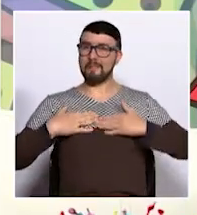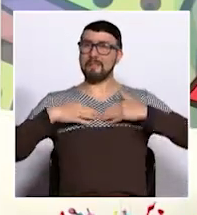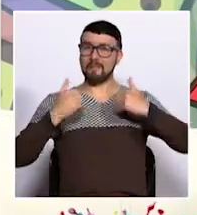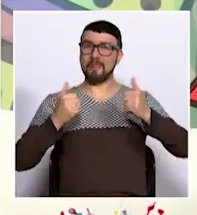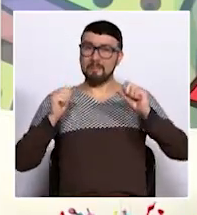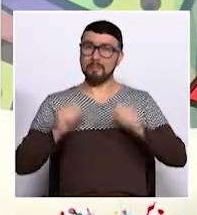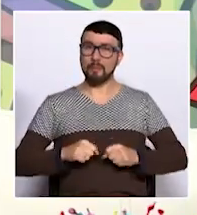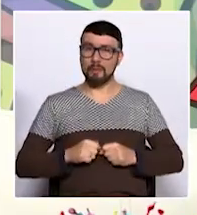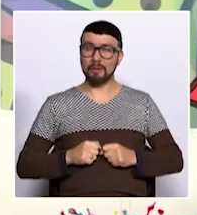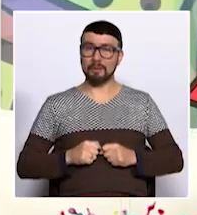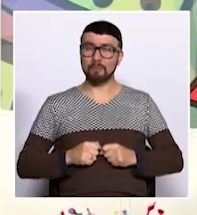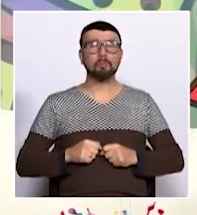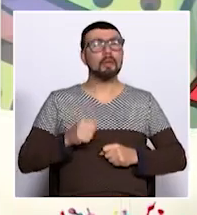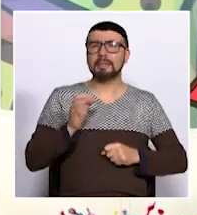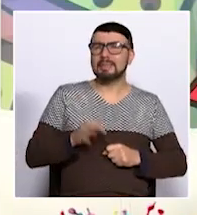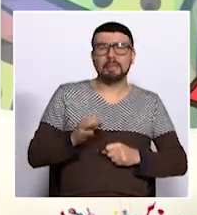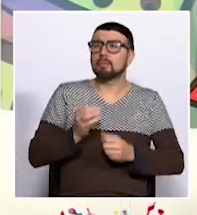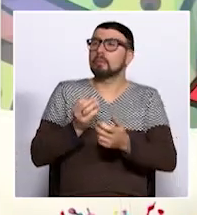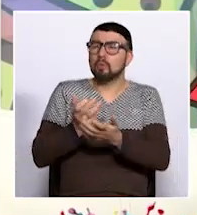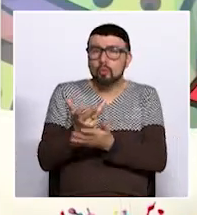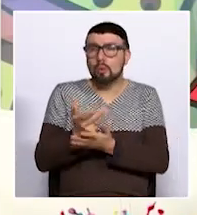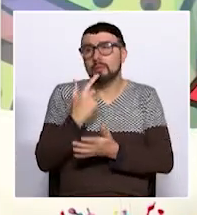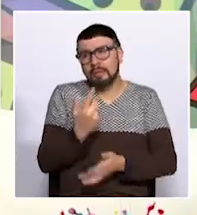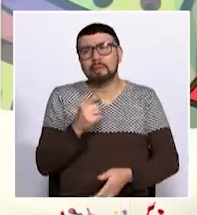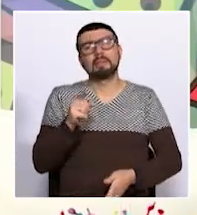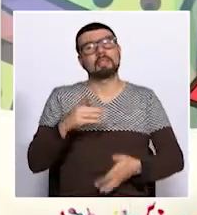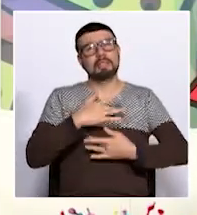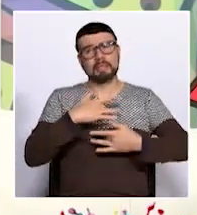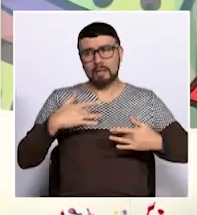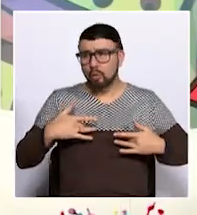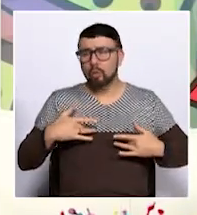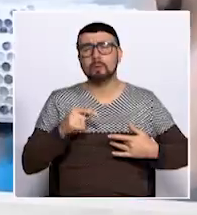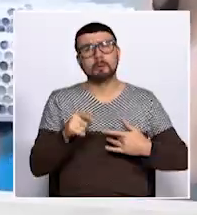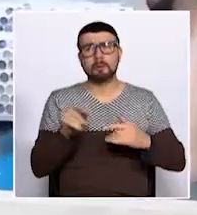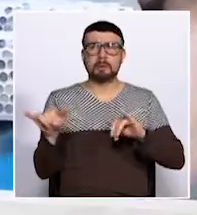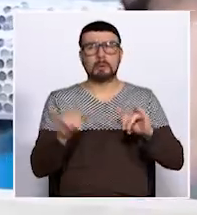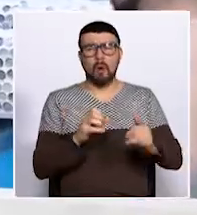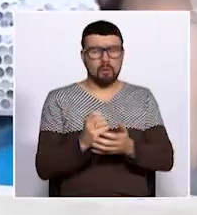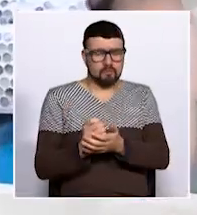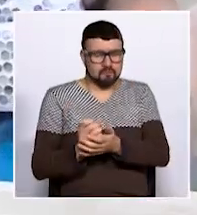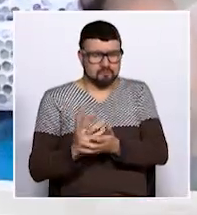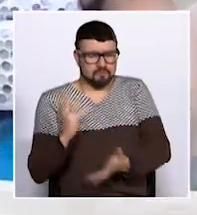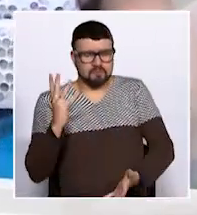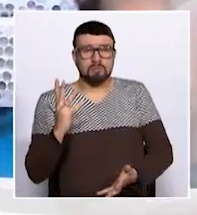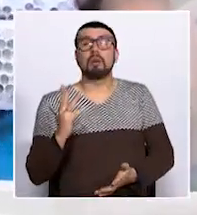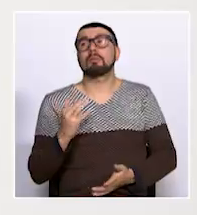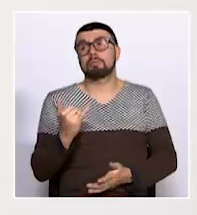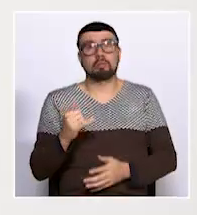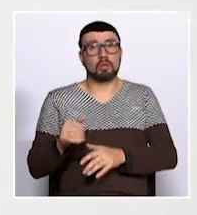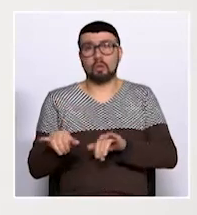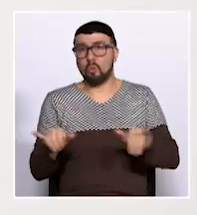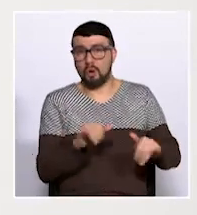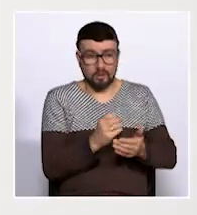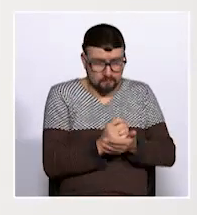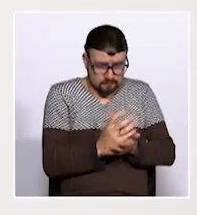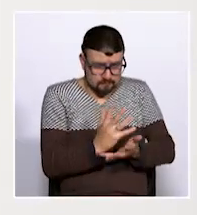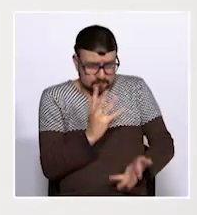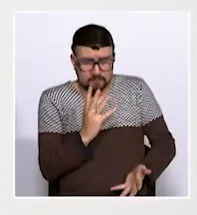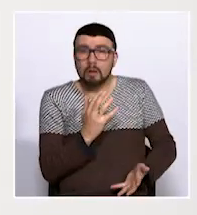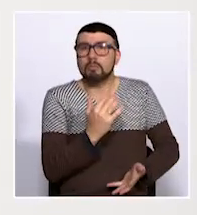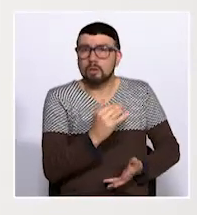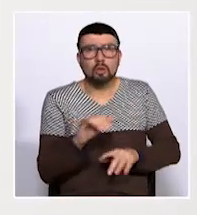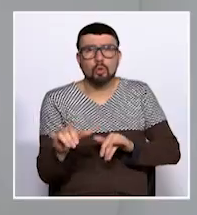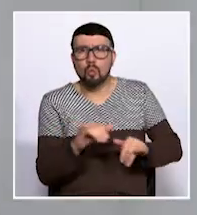personas que la salud es un tesoro y que por ser un tesoro hay que cuidarlo, y que la forma ideal de cuidar ese tesoro que